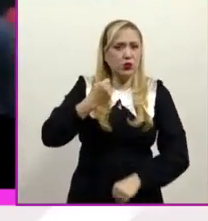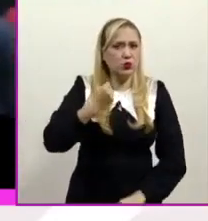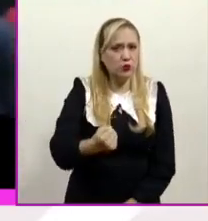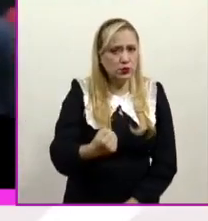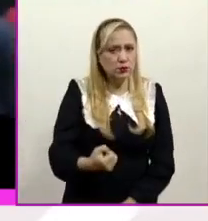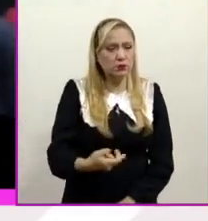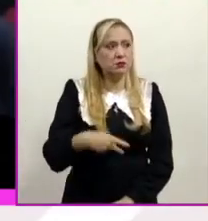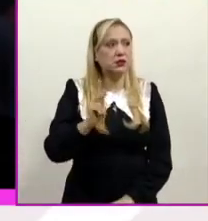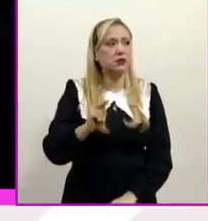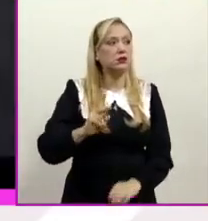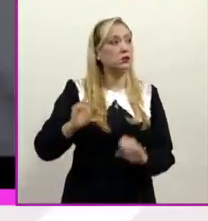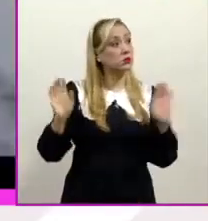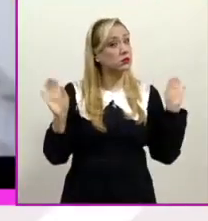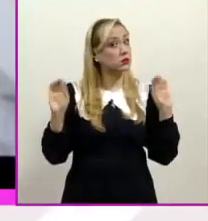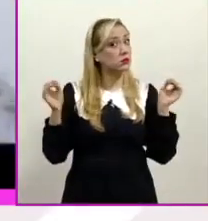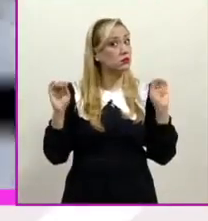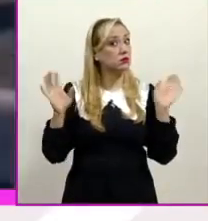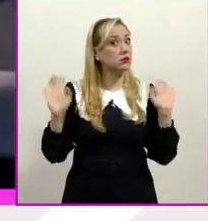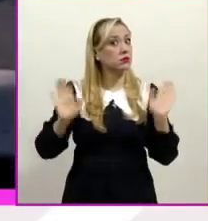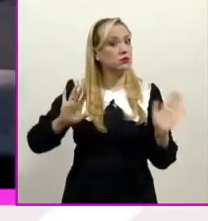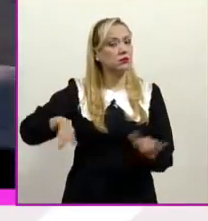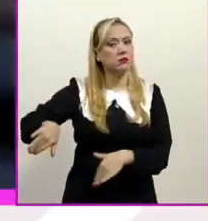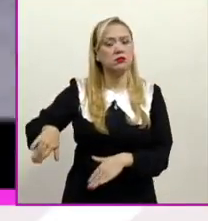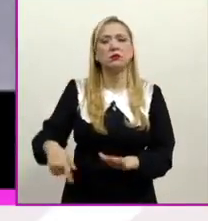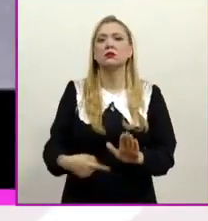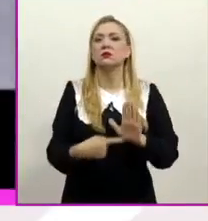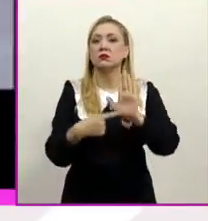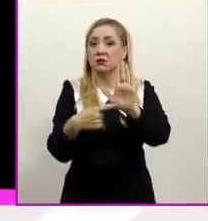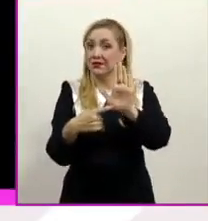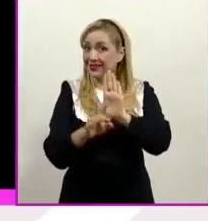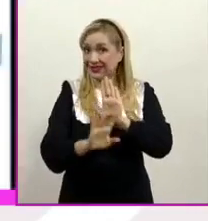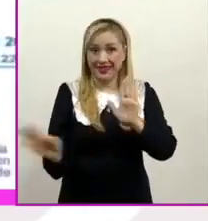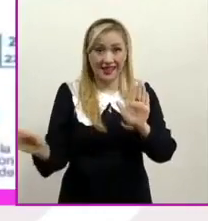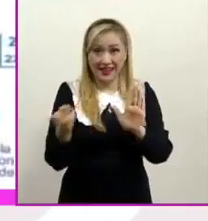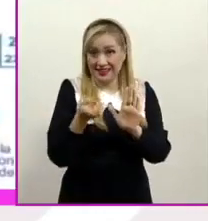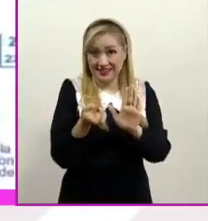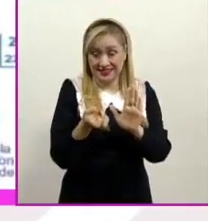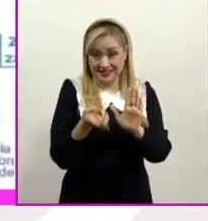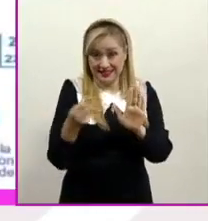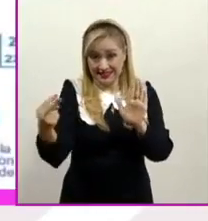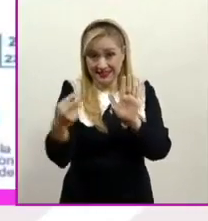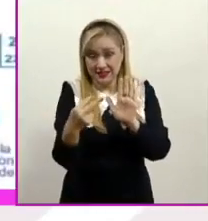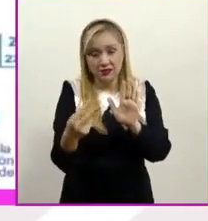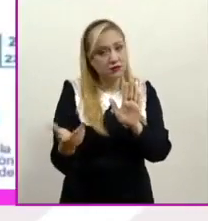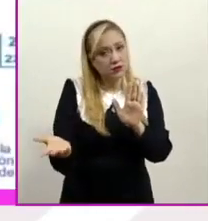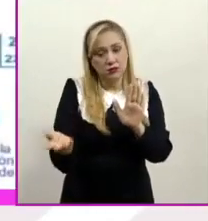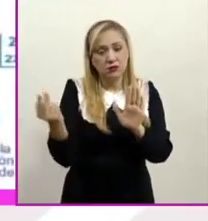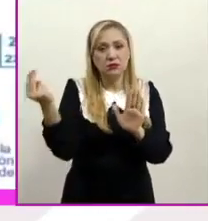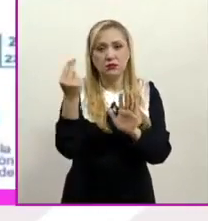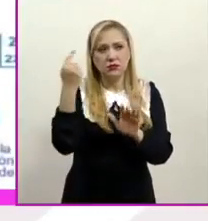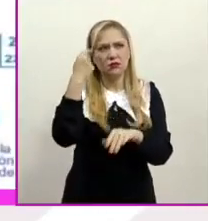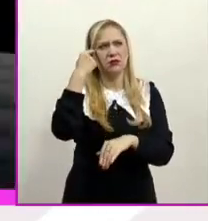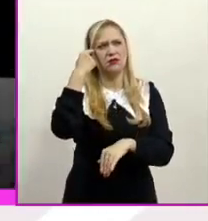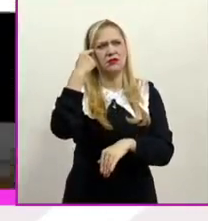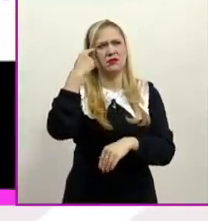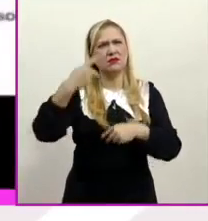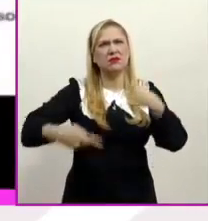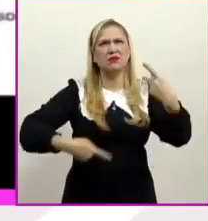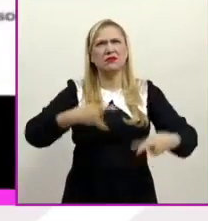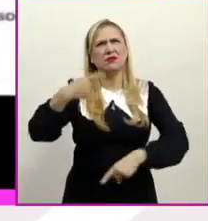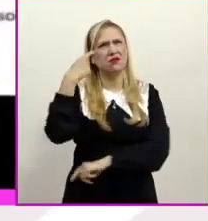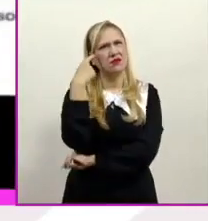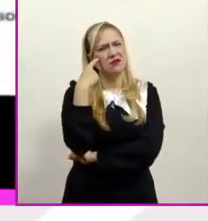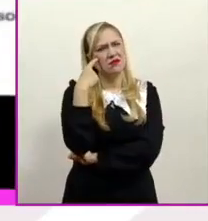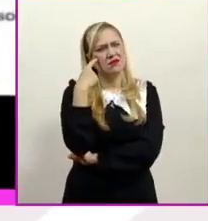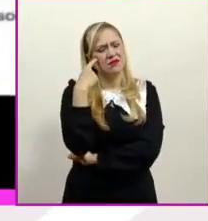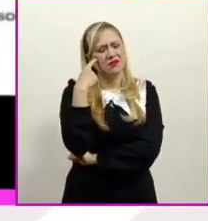negarlo no lo erradica, visibilizarlo no es suficiente. Es necesario comenzar por cuestionarnos y ser conscientes